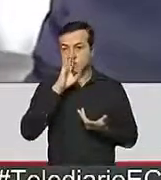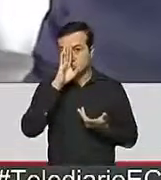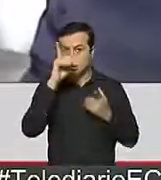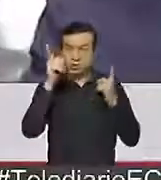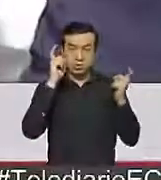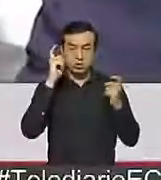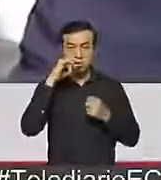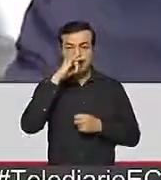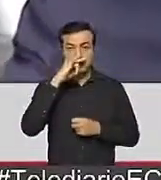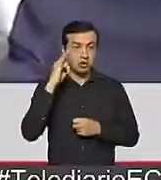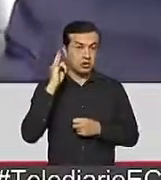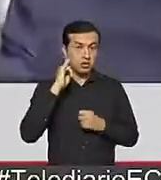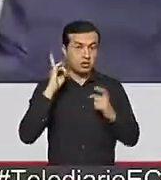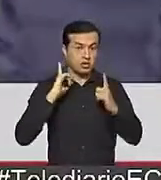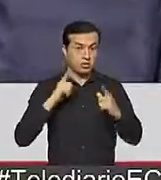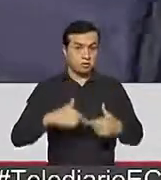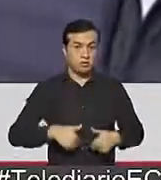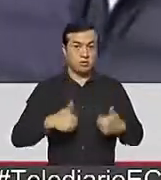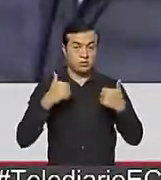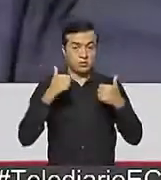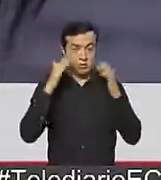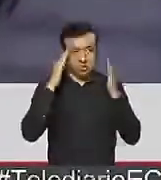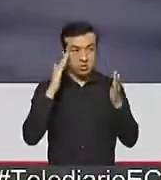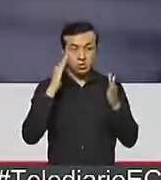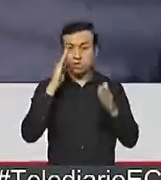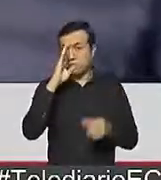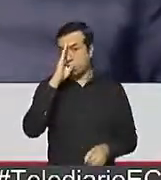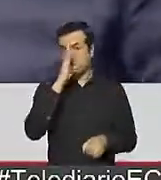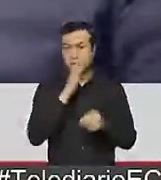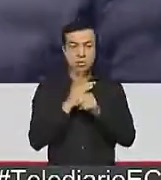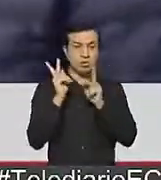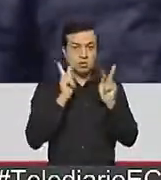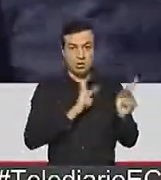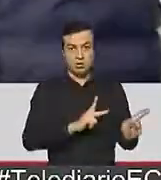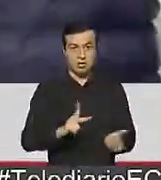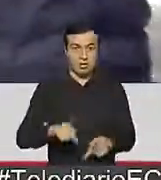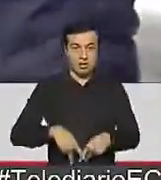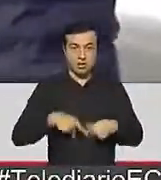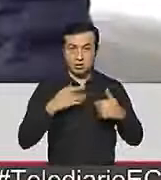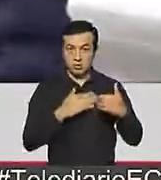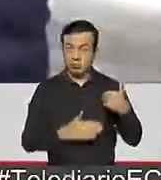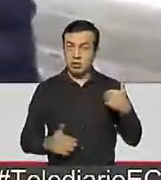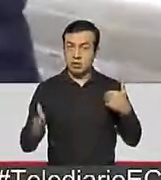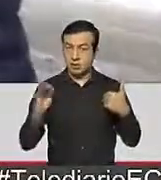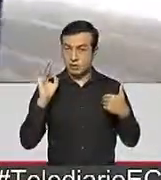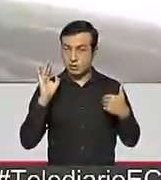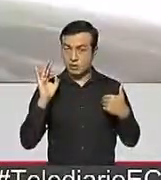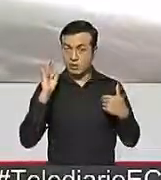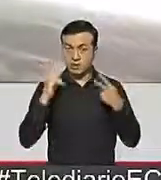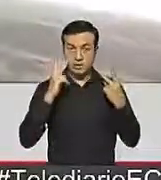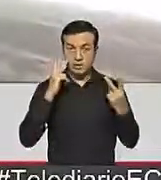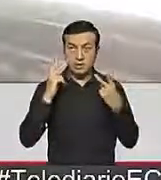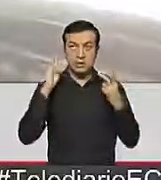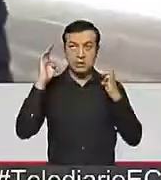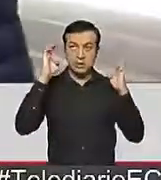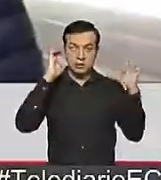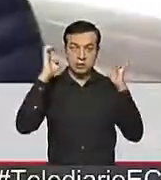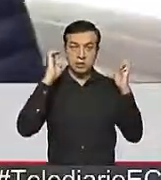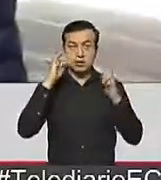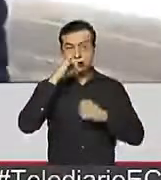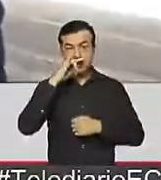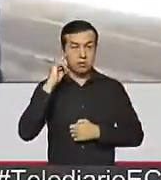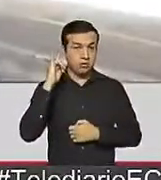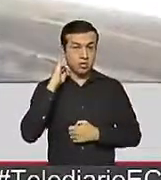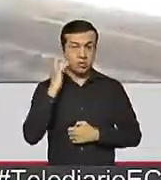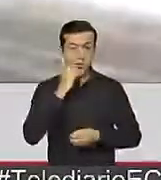controles de niños sano, ya que es objetivo del Plan Nacional del Buen Vivir, a través de la estrategia Desnutrición